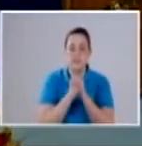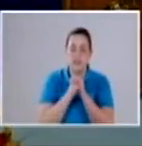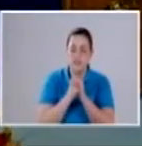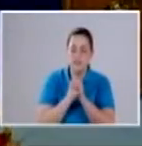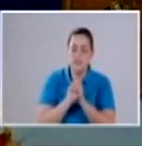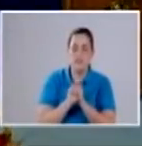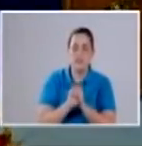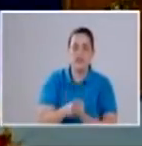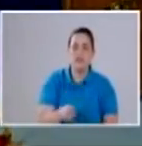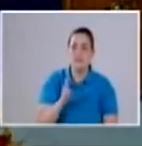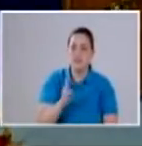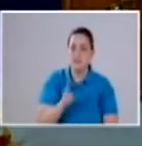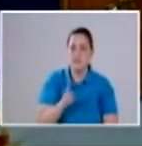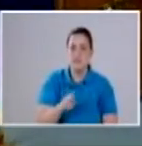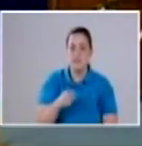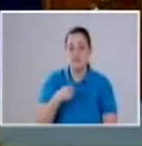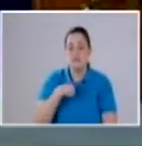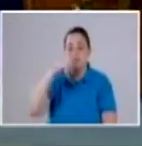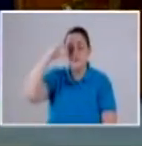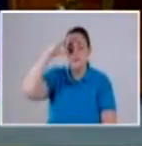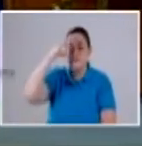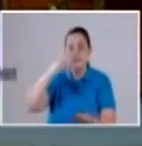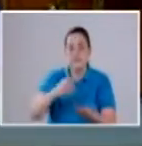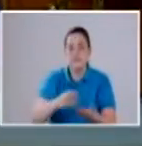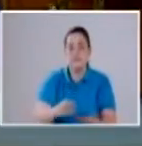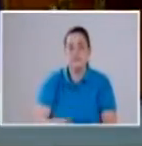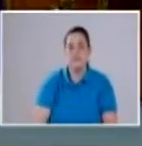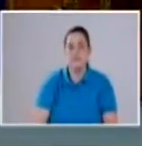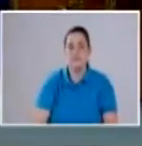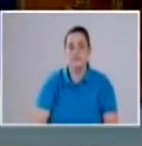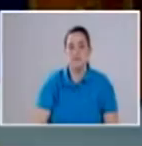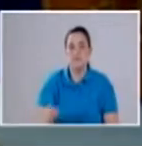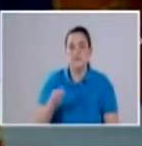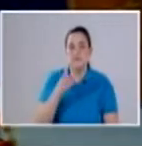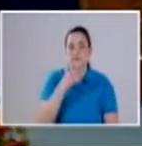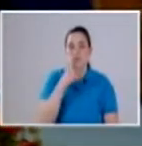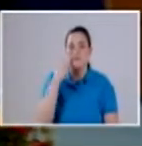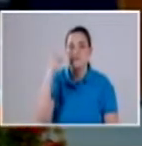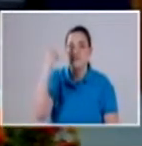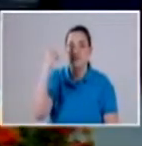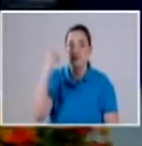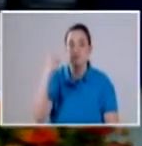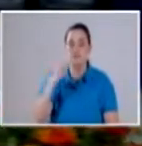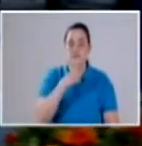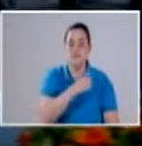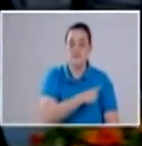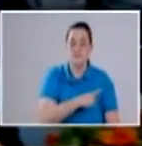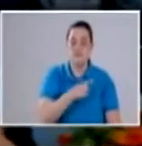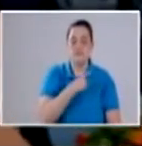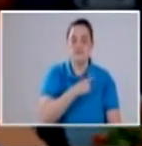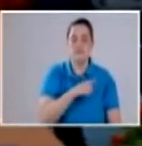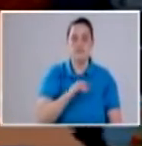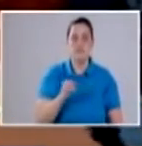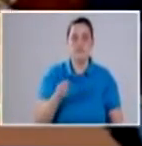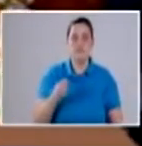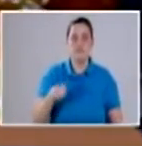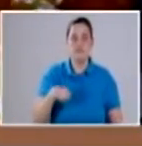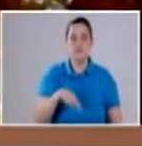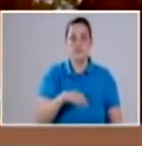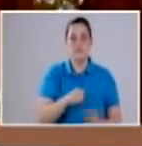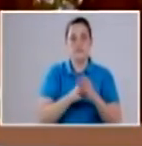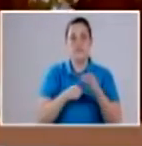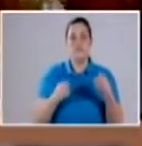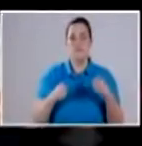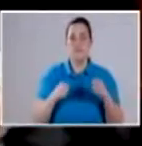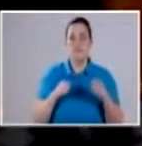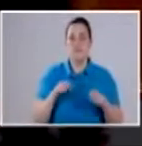Pero yo creería que lo que Dios desea que nosotros hagamos es que